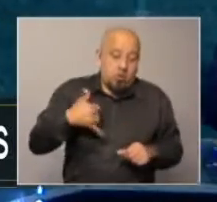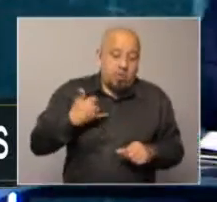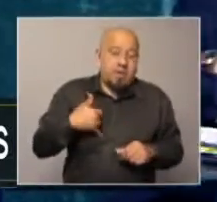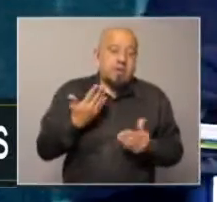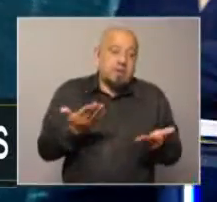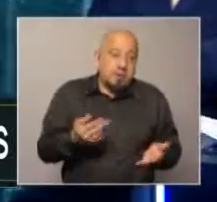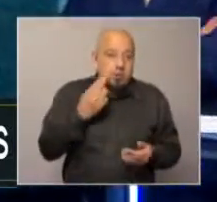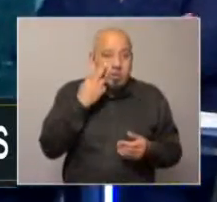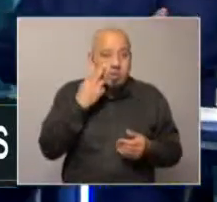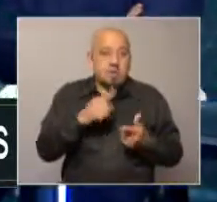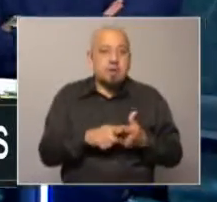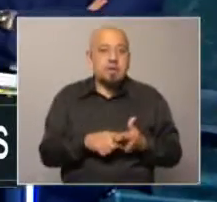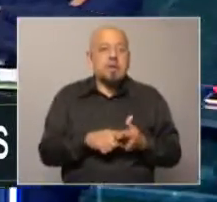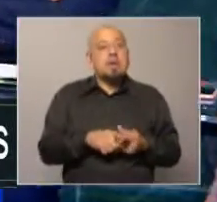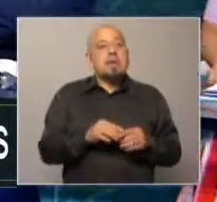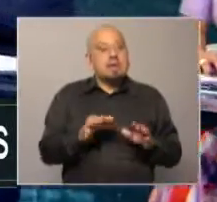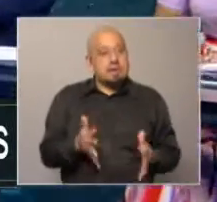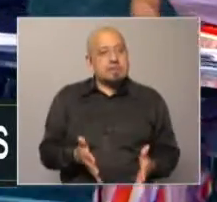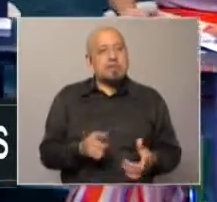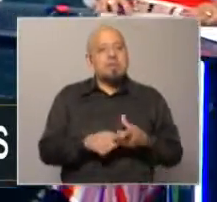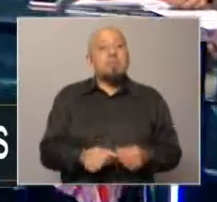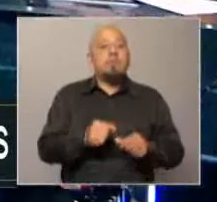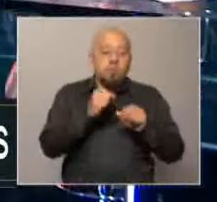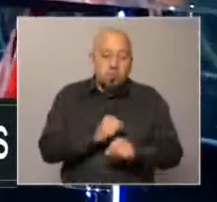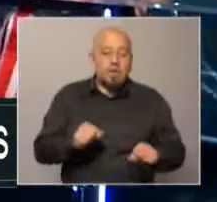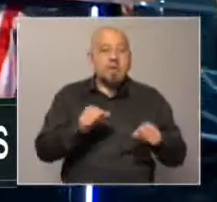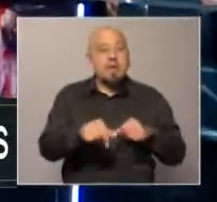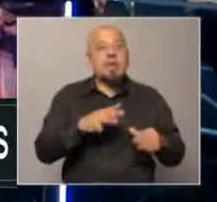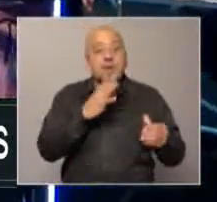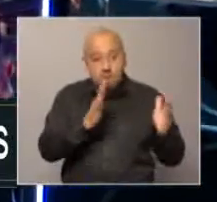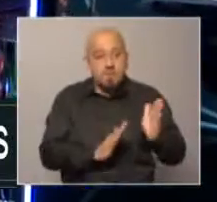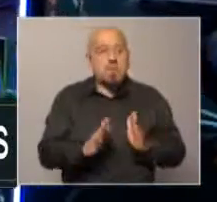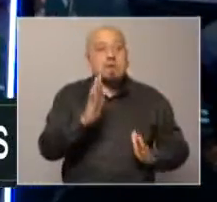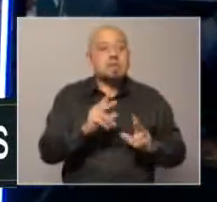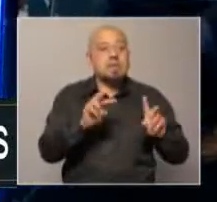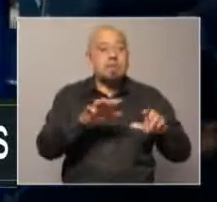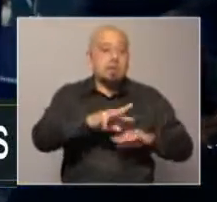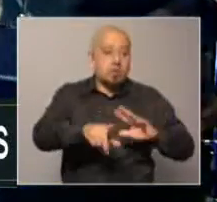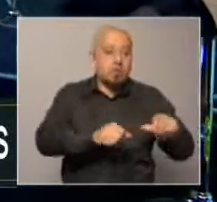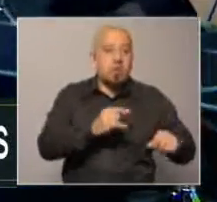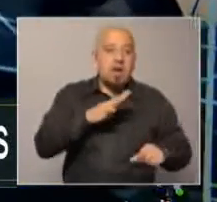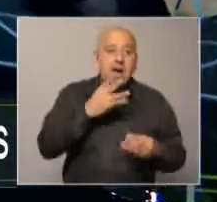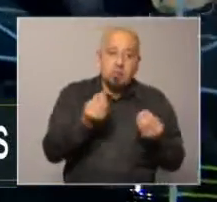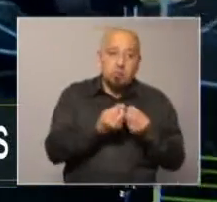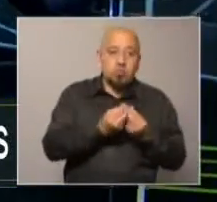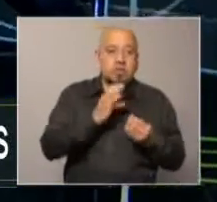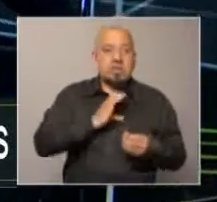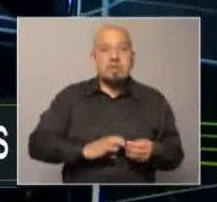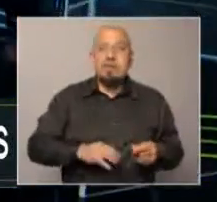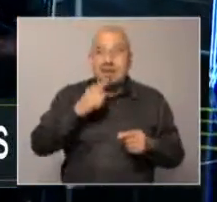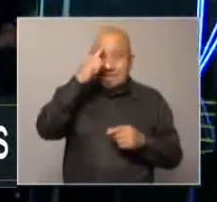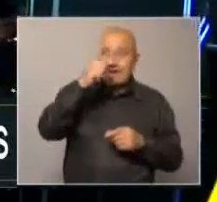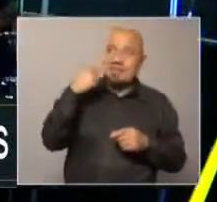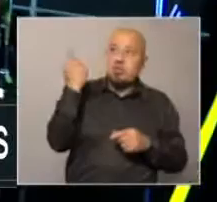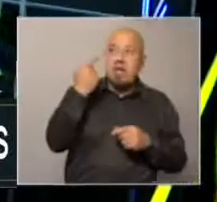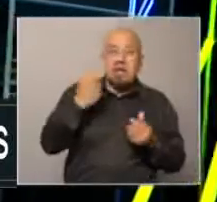por tener esos factores de riesgo, sino que puede ser que aumente su probabilidad de cometer la infracción. Y de esos hay varios, la literatura